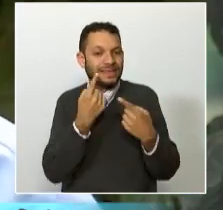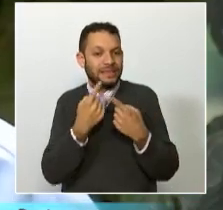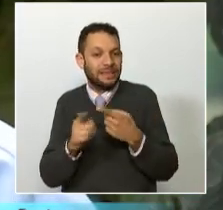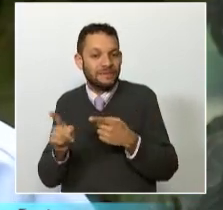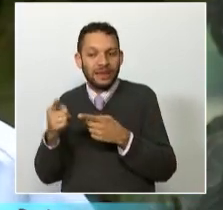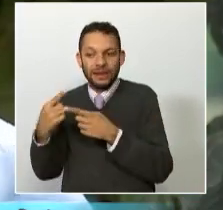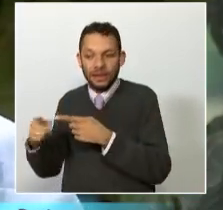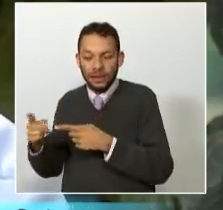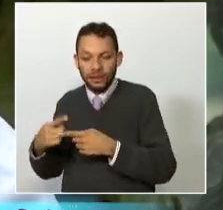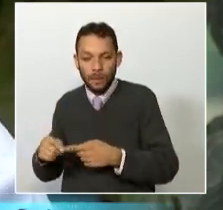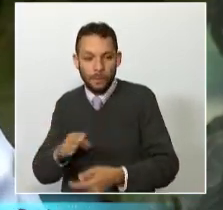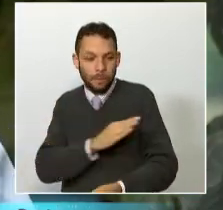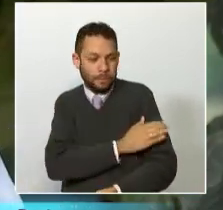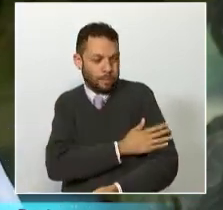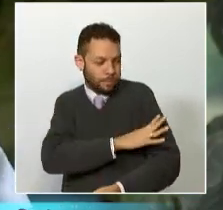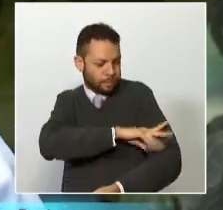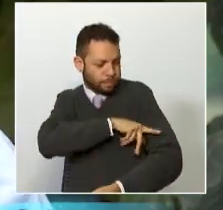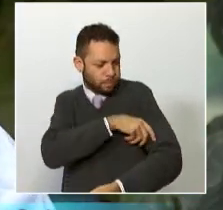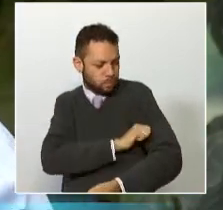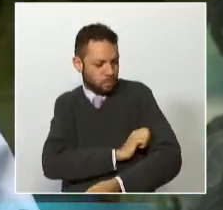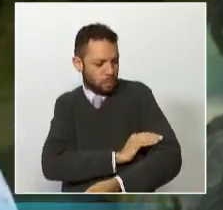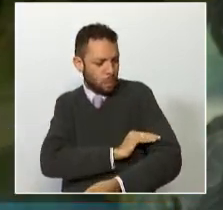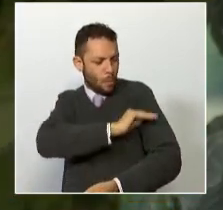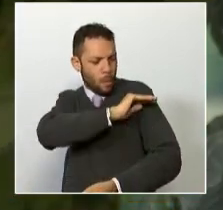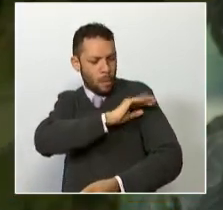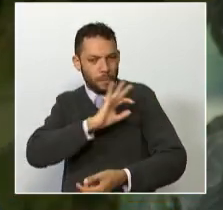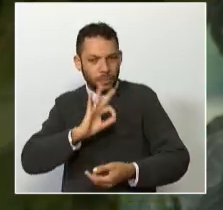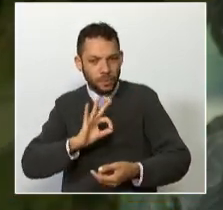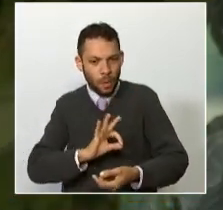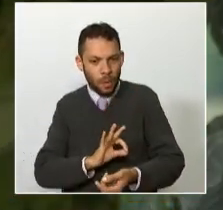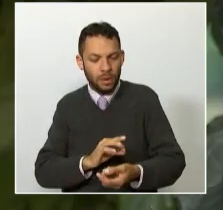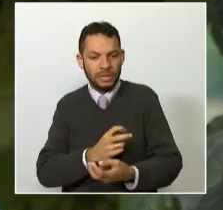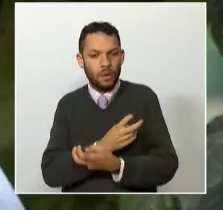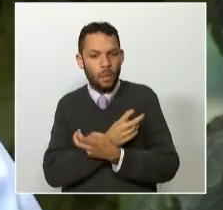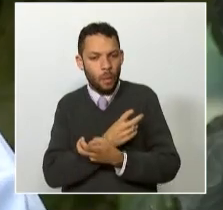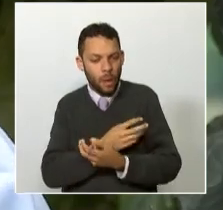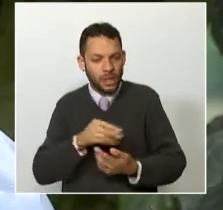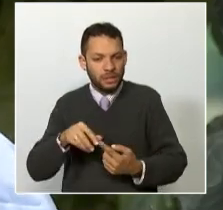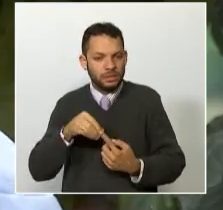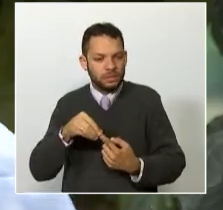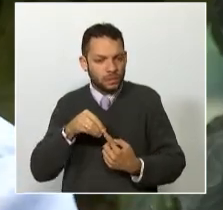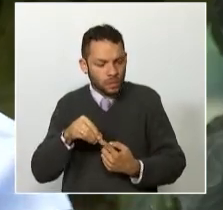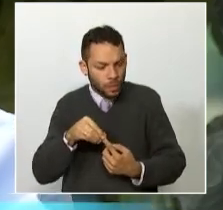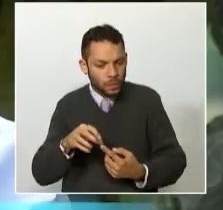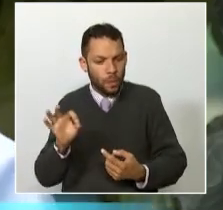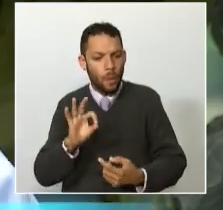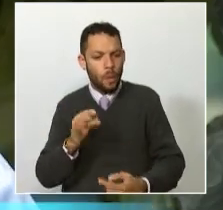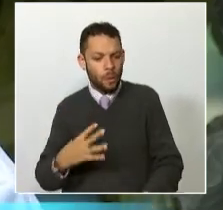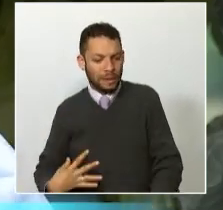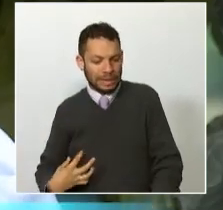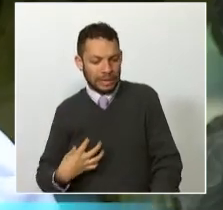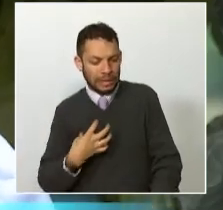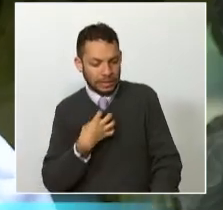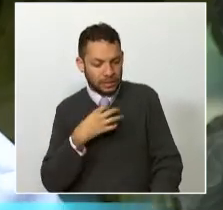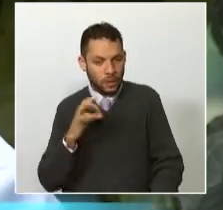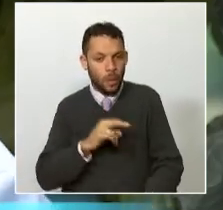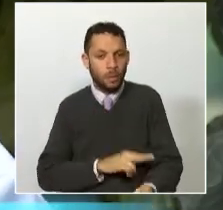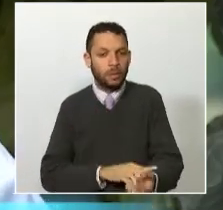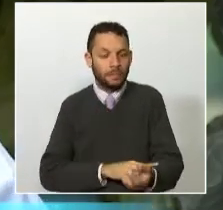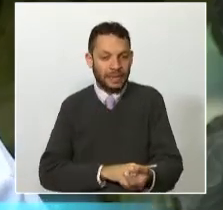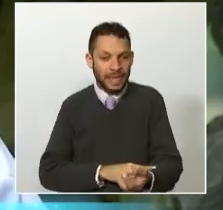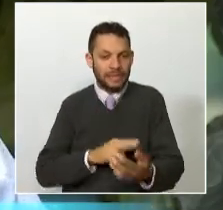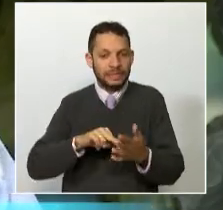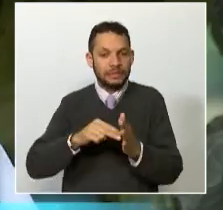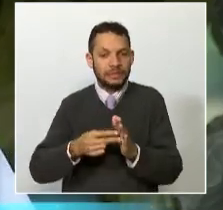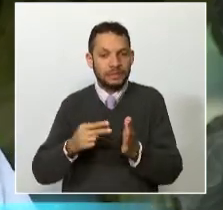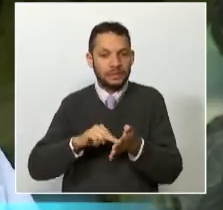nos asoma como una hipertensión, se nos asoma como una artritis, como un cáncer, como una diabetes. Pero hay un hilo conductor en esa historia